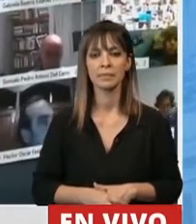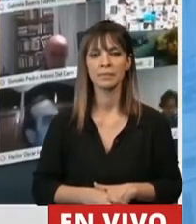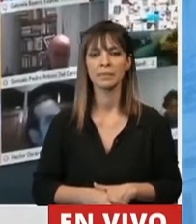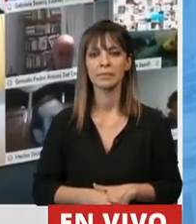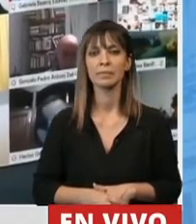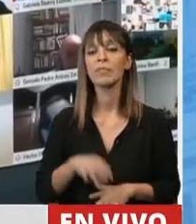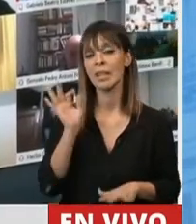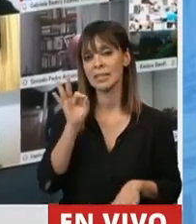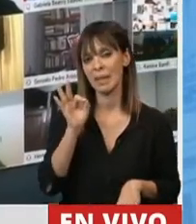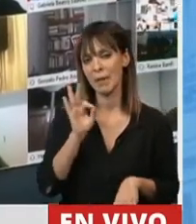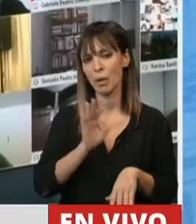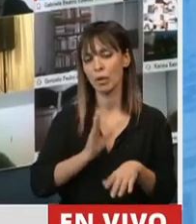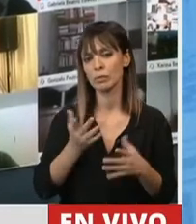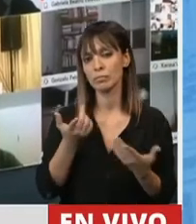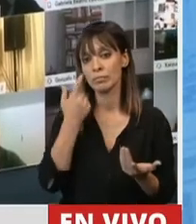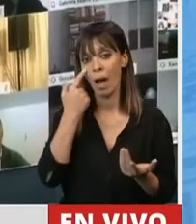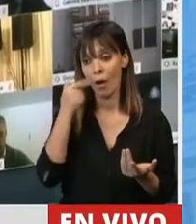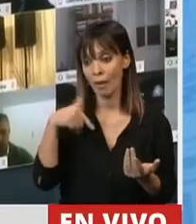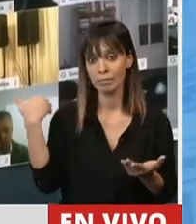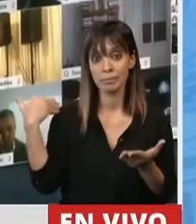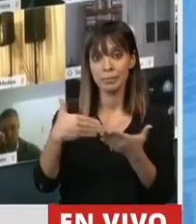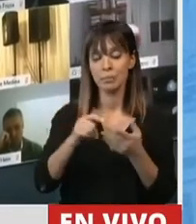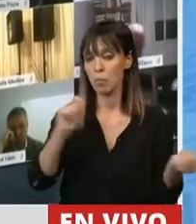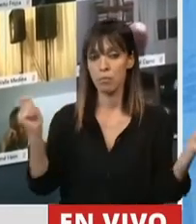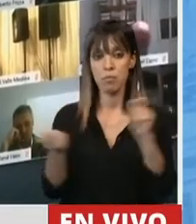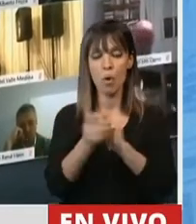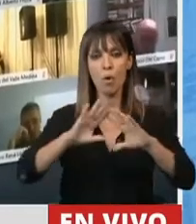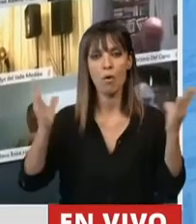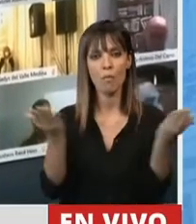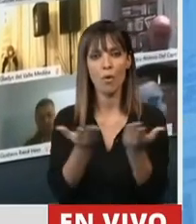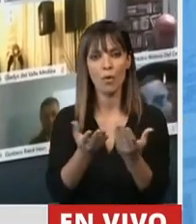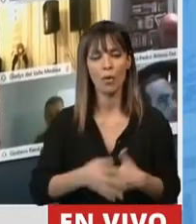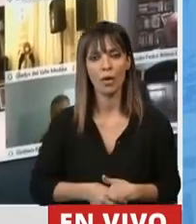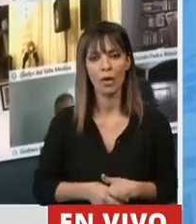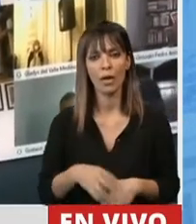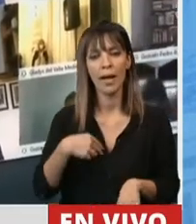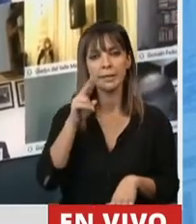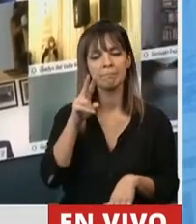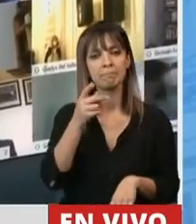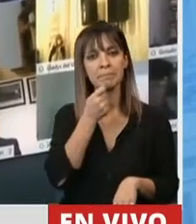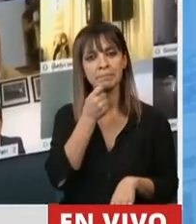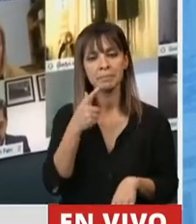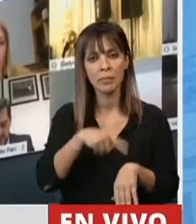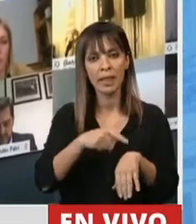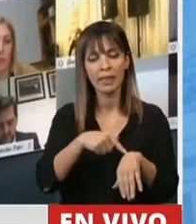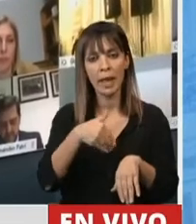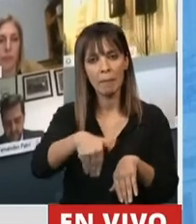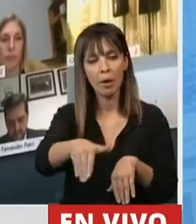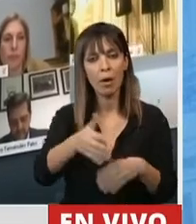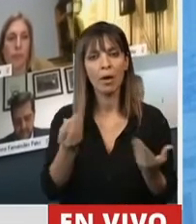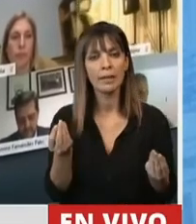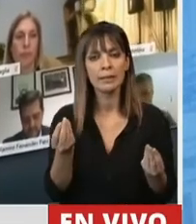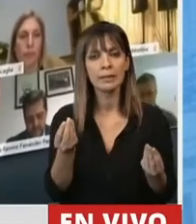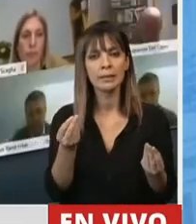Vemos que en poco tiempo cómo ha cambiado el mundo. Y así podemos ver, por ejemplo, cómo en estos tiempos